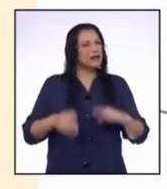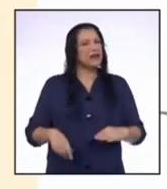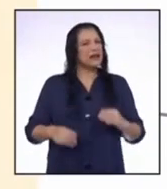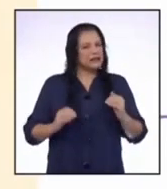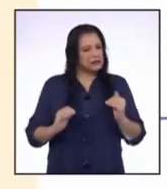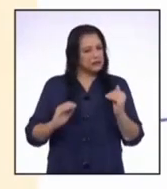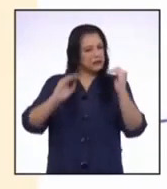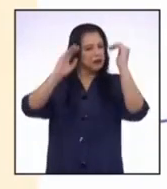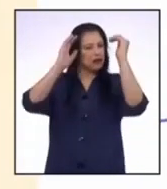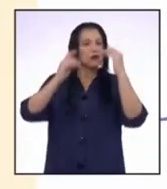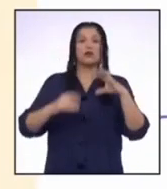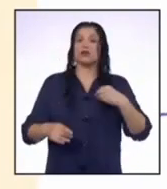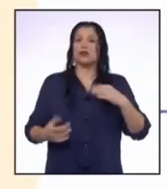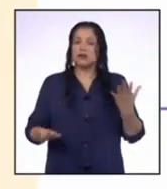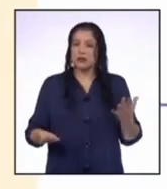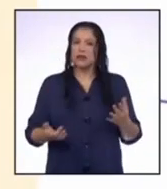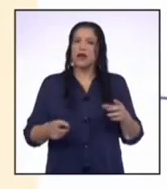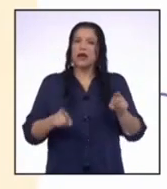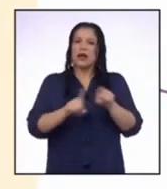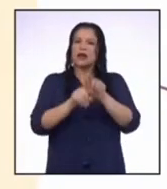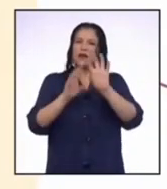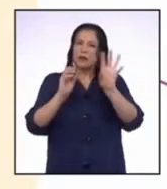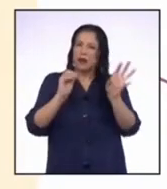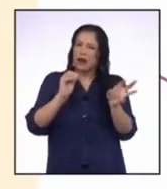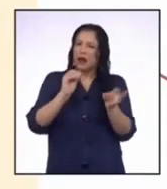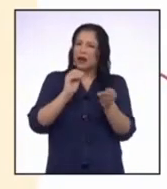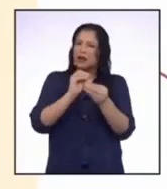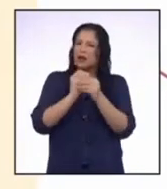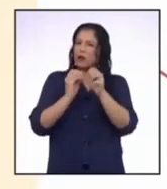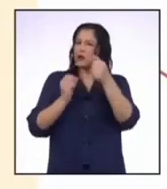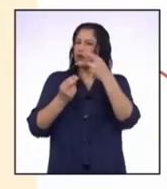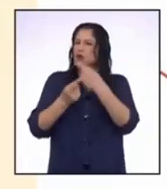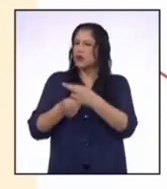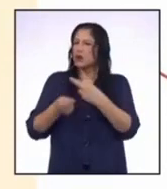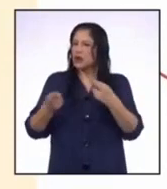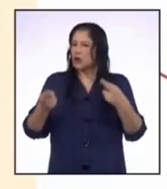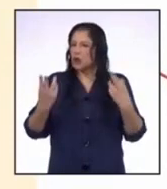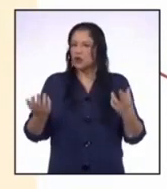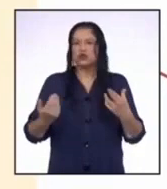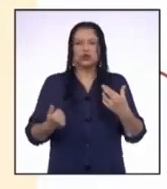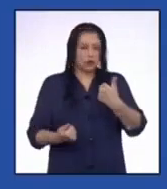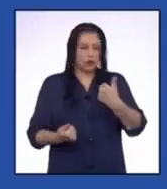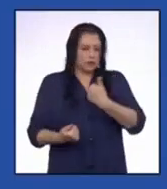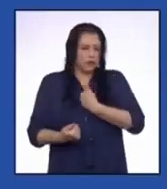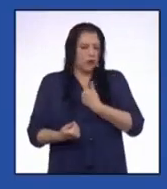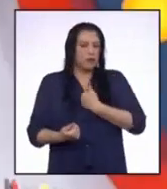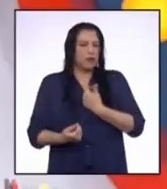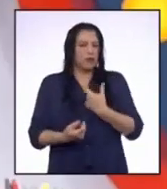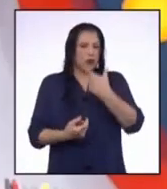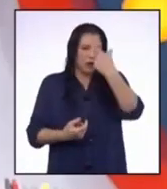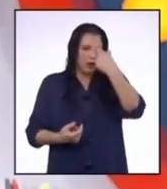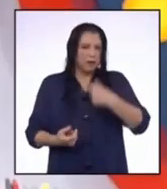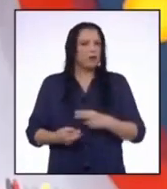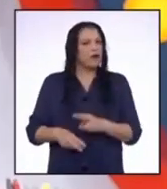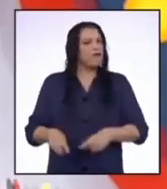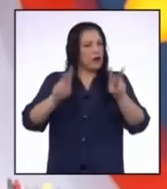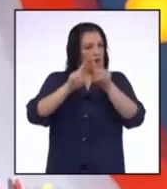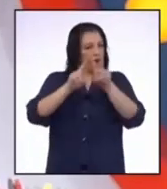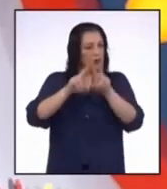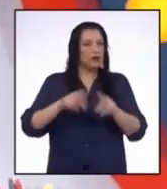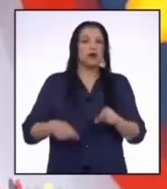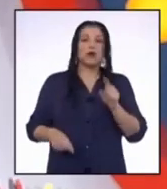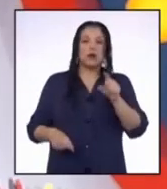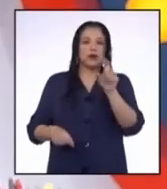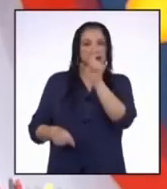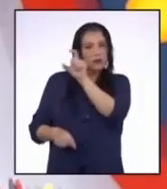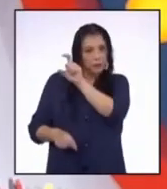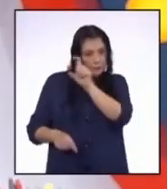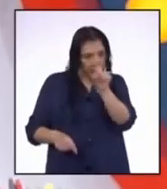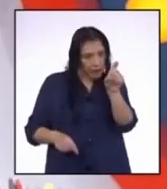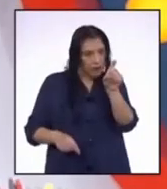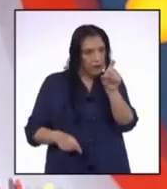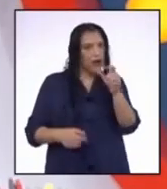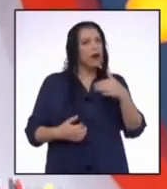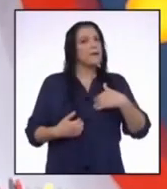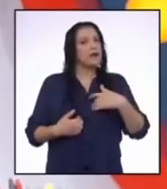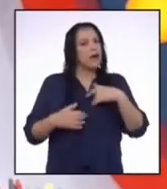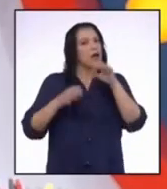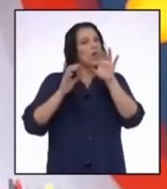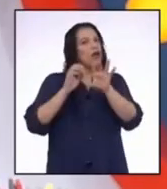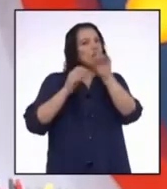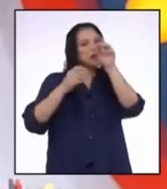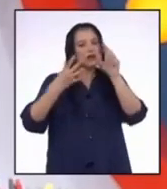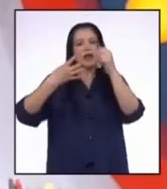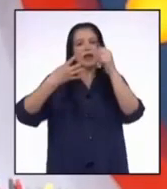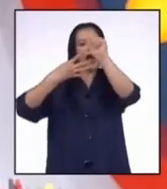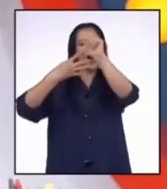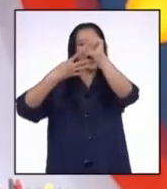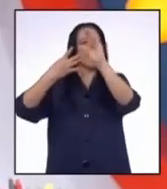los adolescentes y añaden como otro recurso importante a la autoestima. Con este párrafo confirmo que mi elección de la